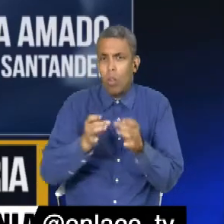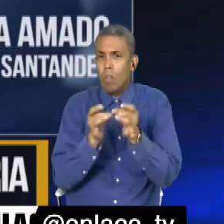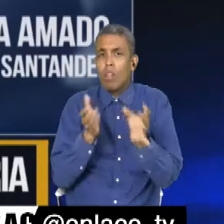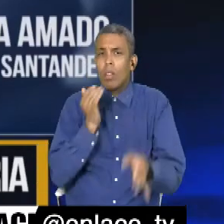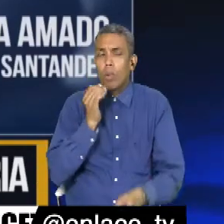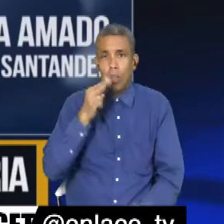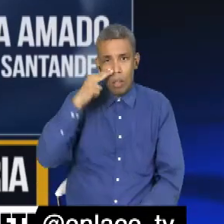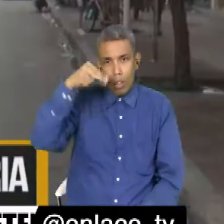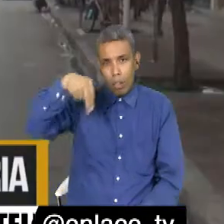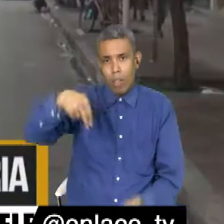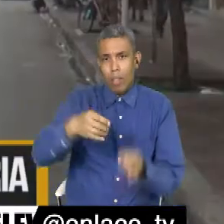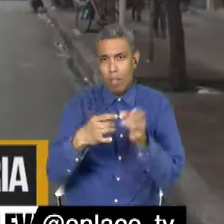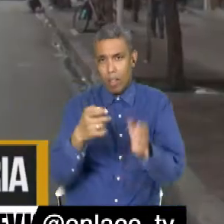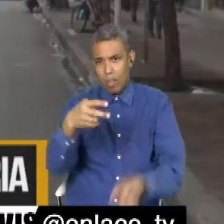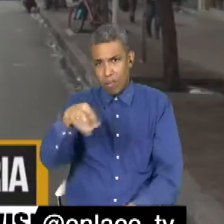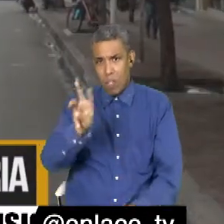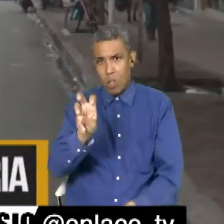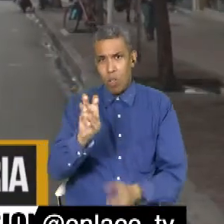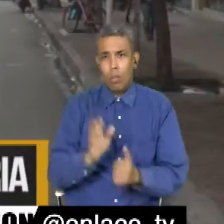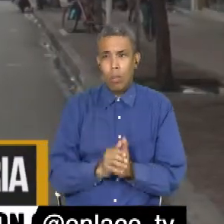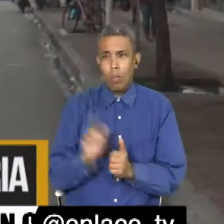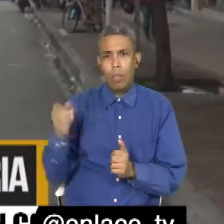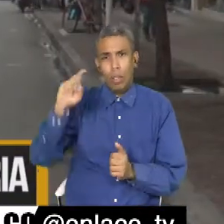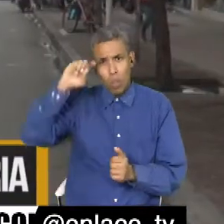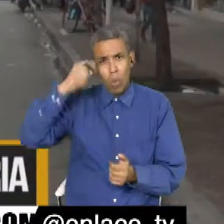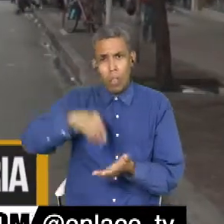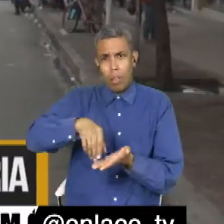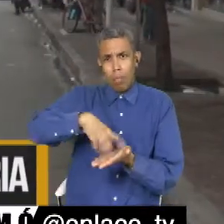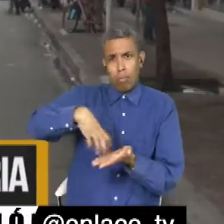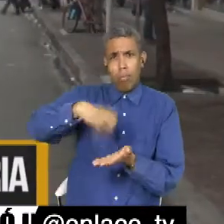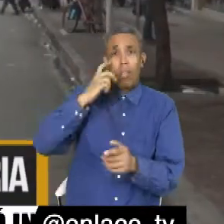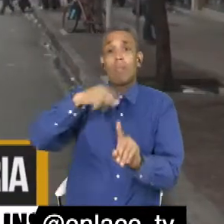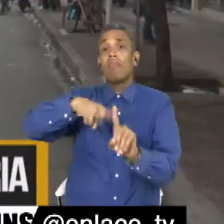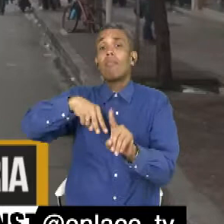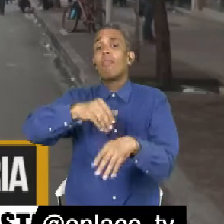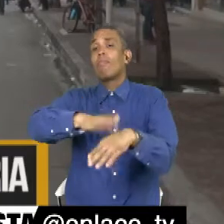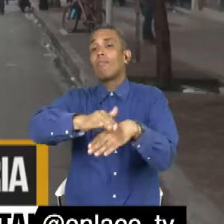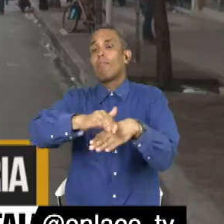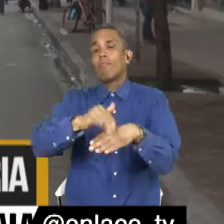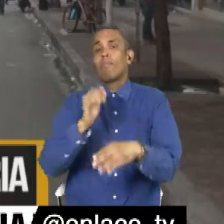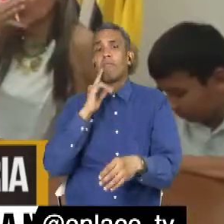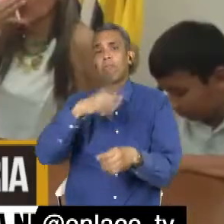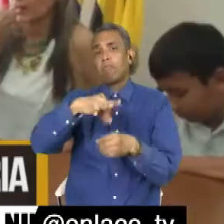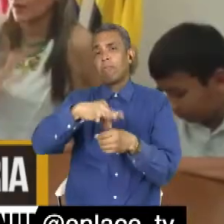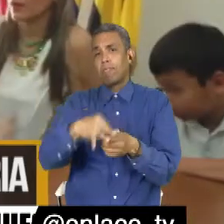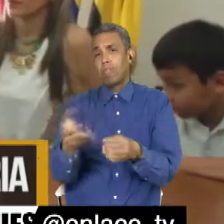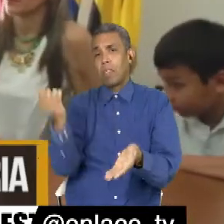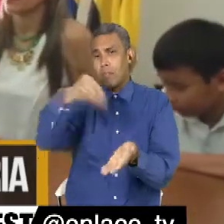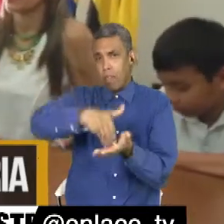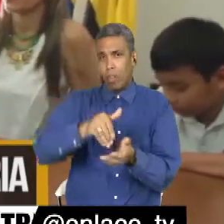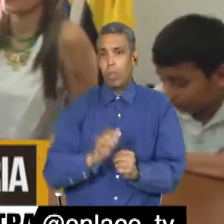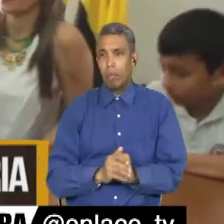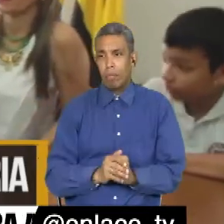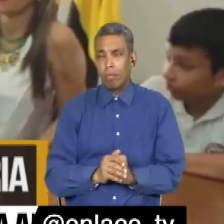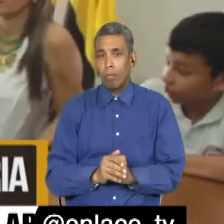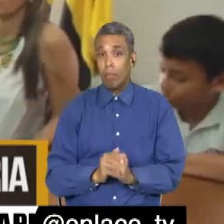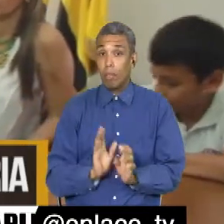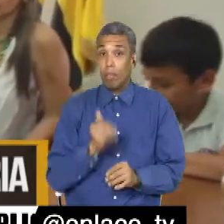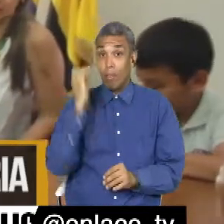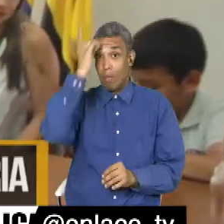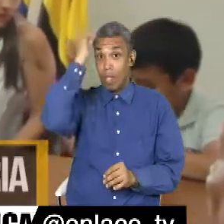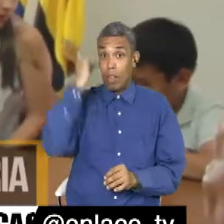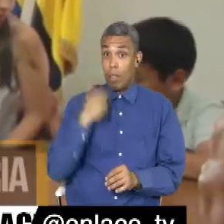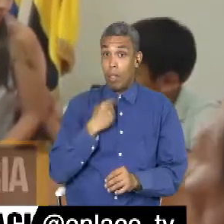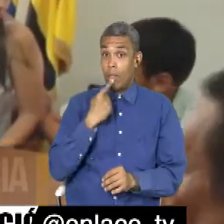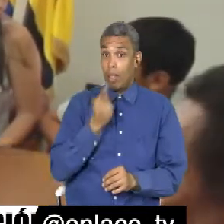este mecanismo de participación. Tavera Amado tenía plazo de 2 meses para convocar estas elecciones, de allí su decisión de hacerlo, máxime cuando el propio alcalde Darío Echeverri le